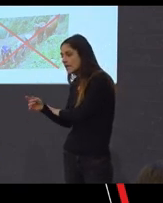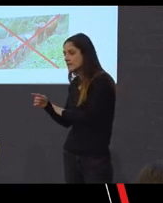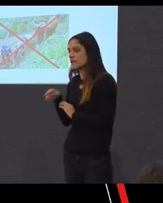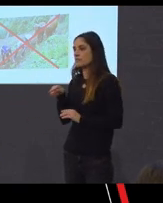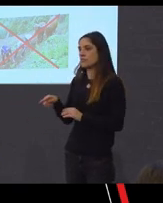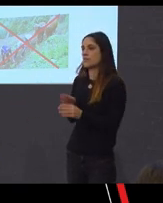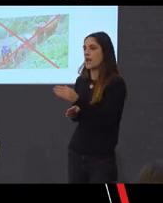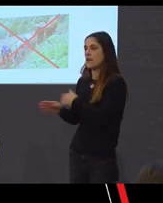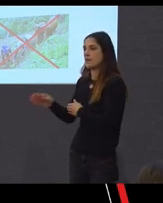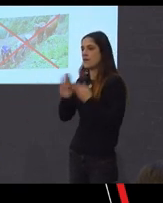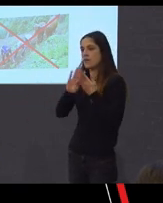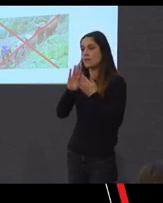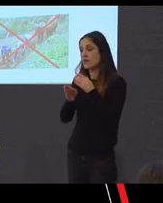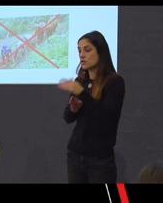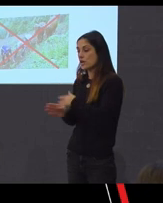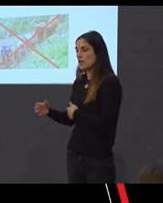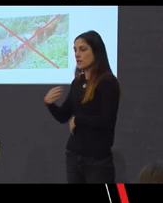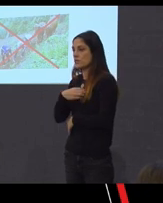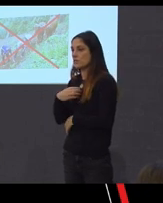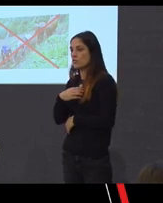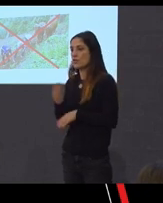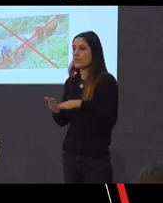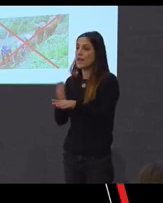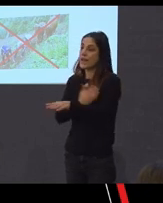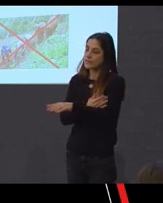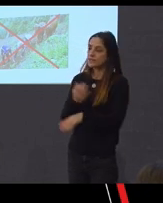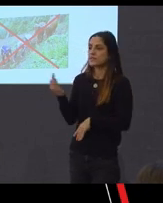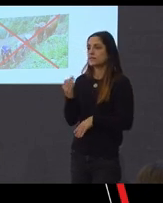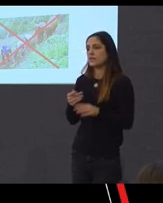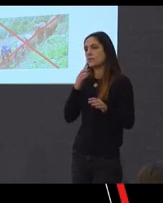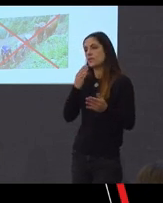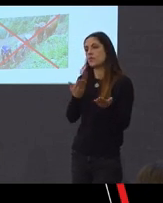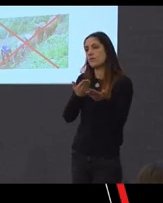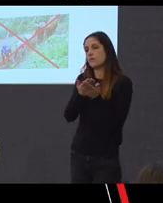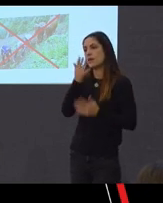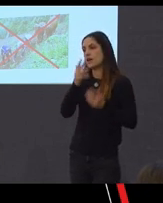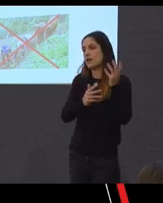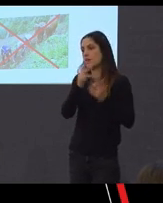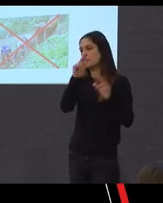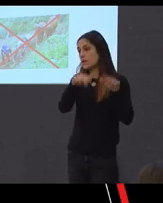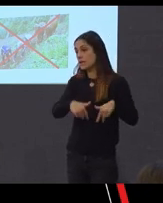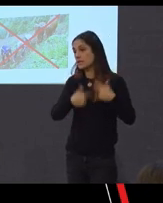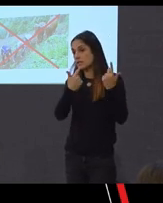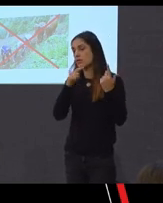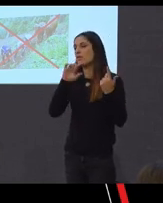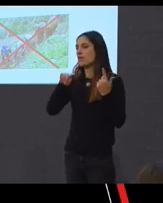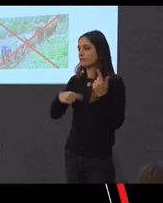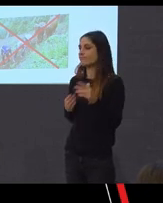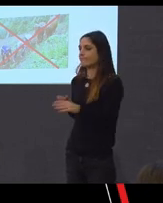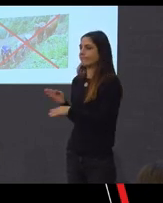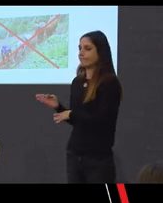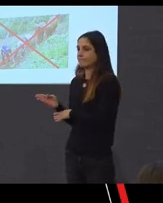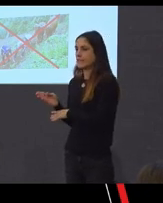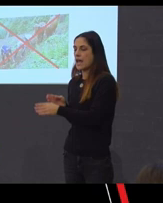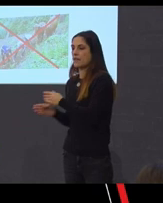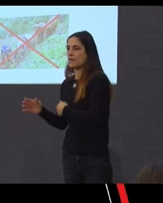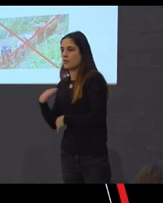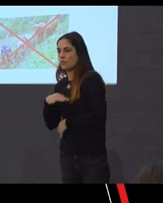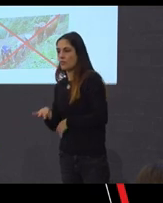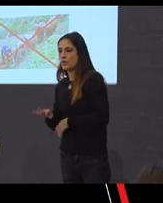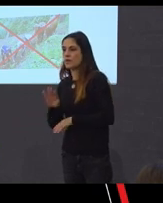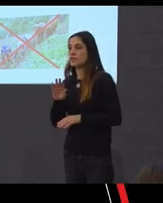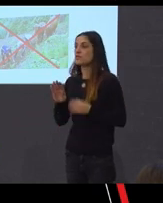Non poderían acceder a ninguna outra sen o permiso previo da administración. E isto que xerou que os veciños seguisen facendo igualmente os